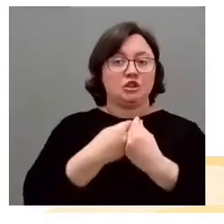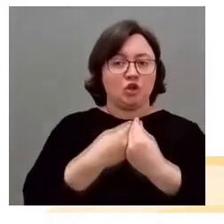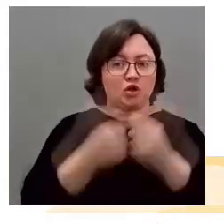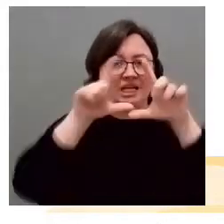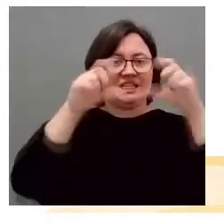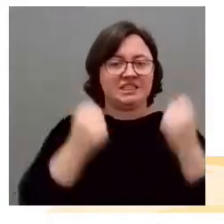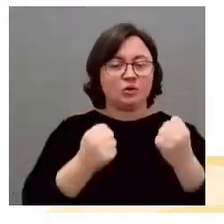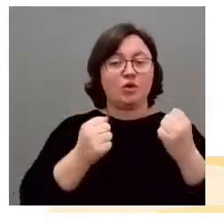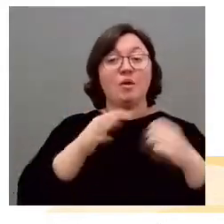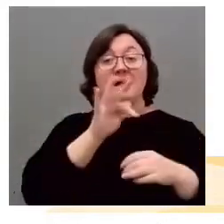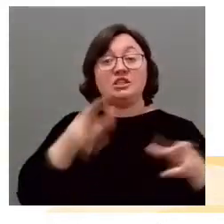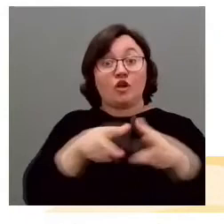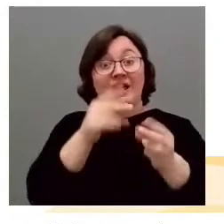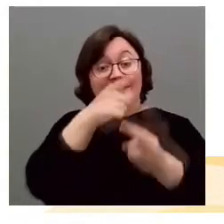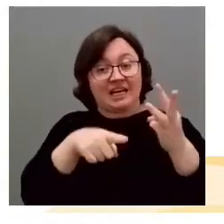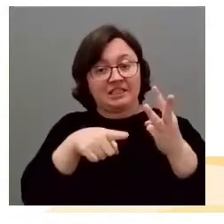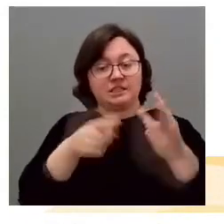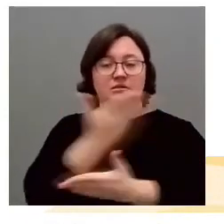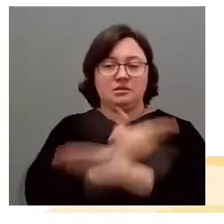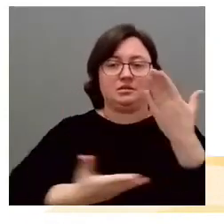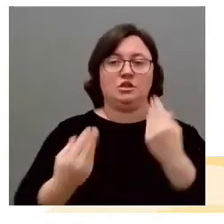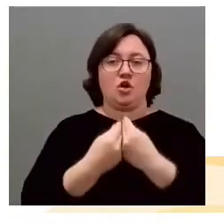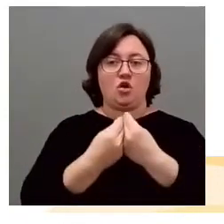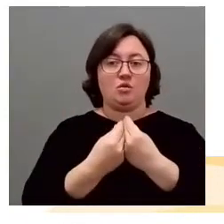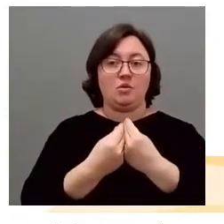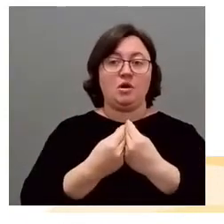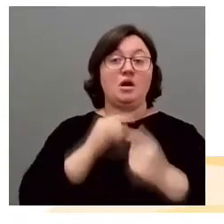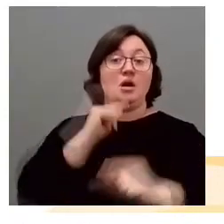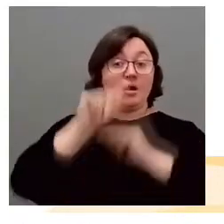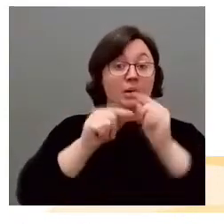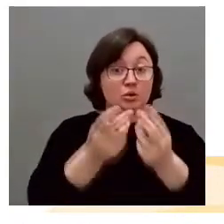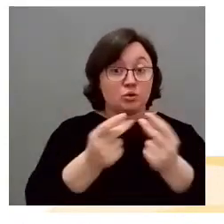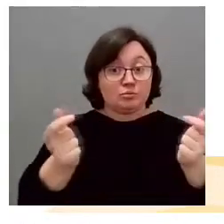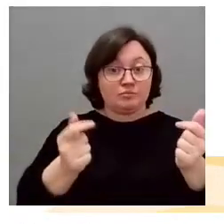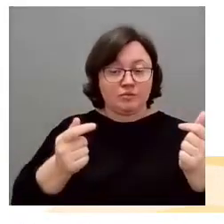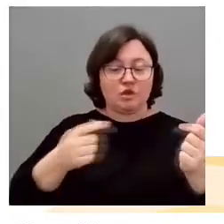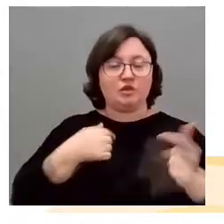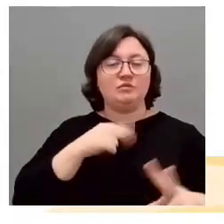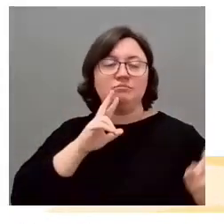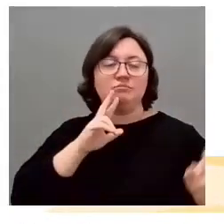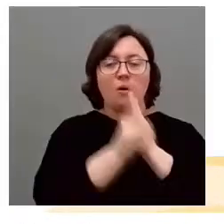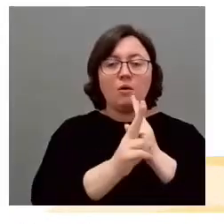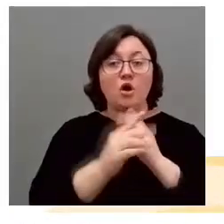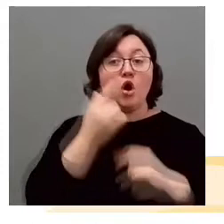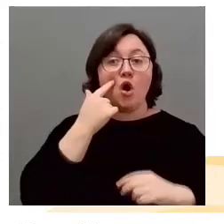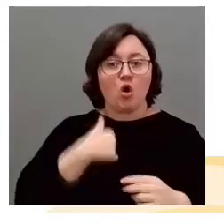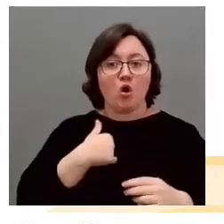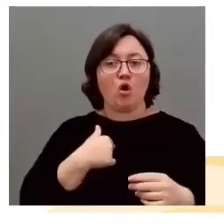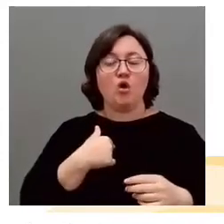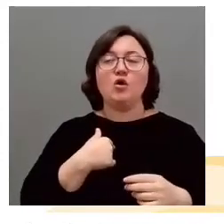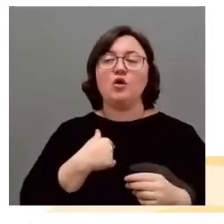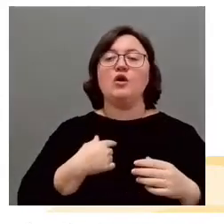y de la sociedad en general para cuando finalice la pandemia podamos decir que no solo estamos